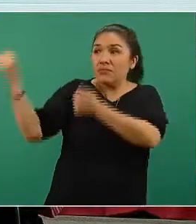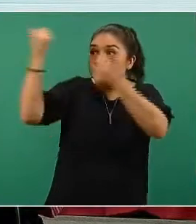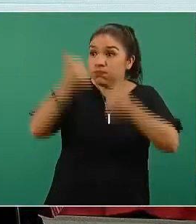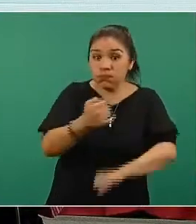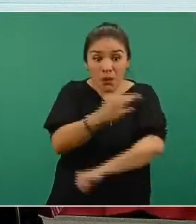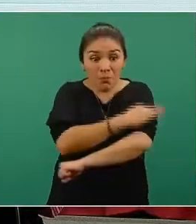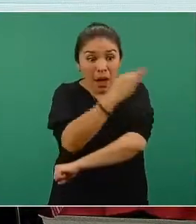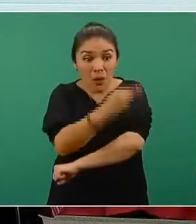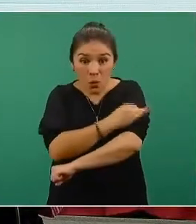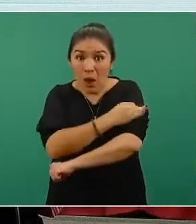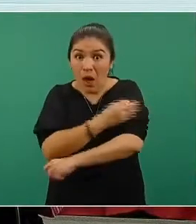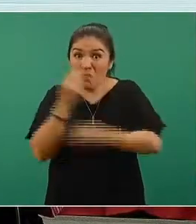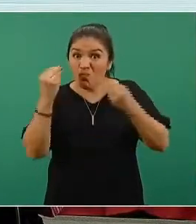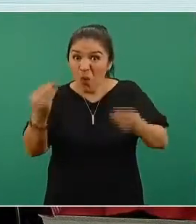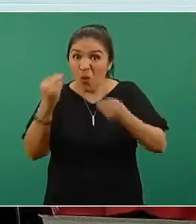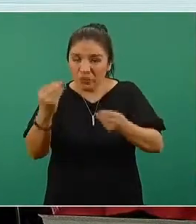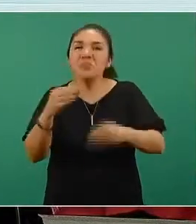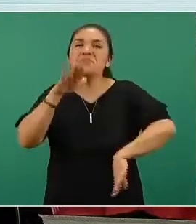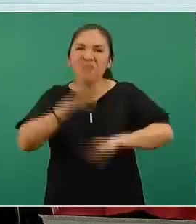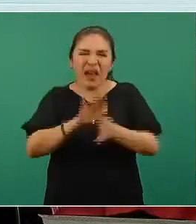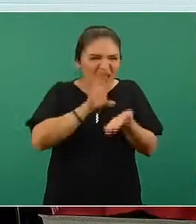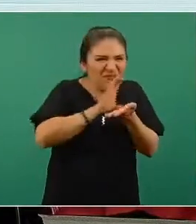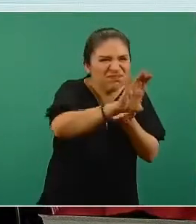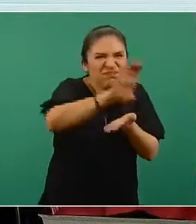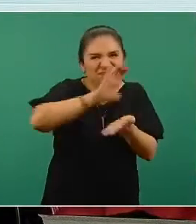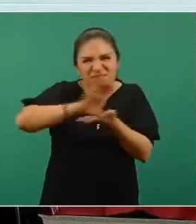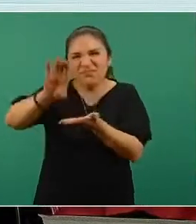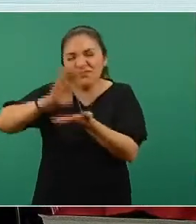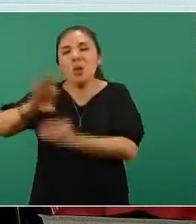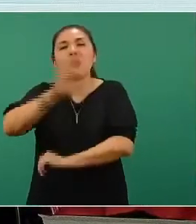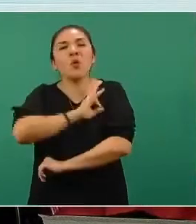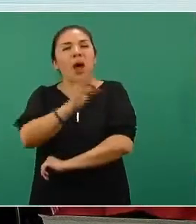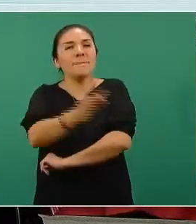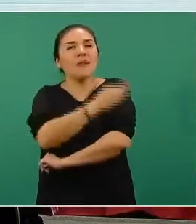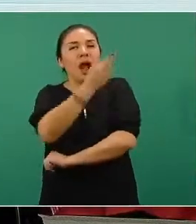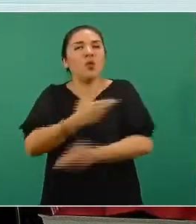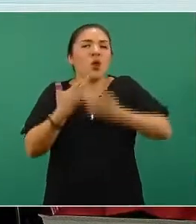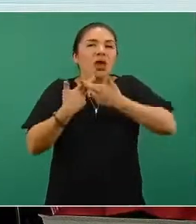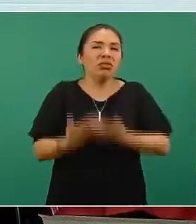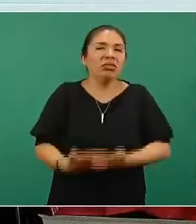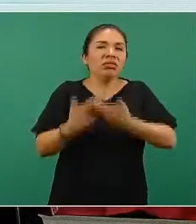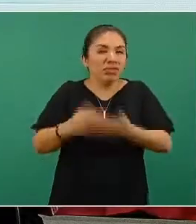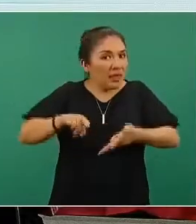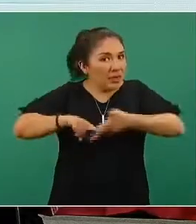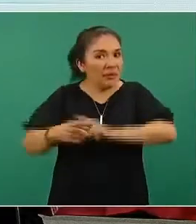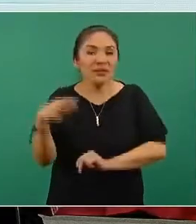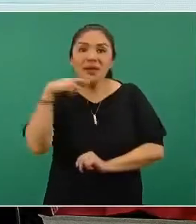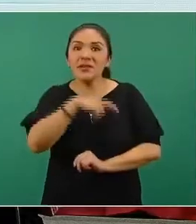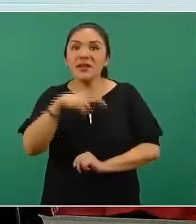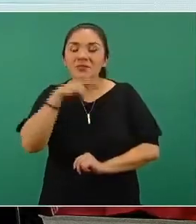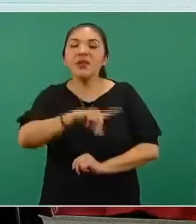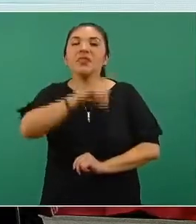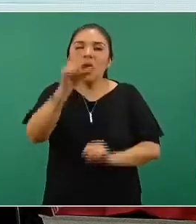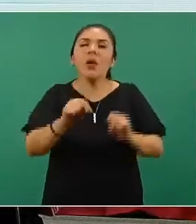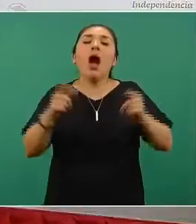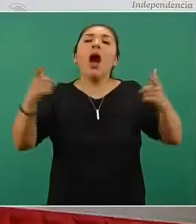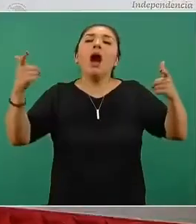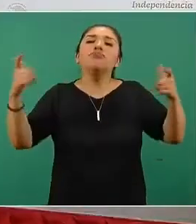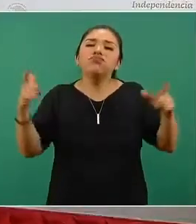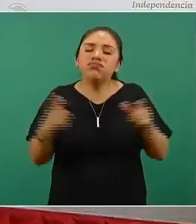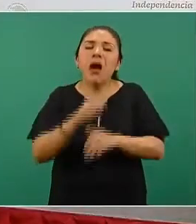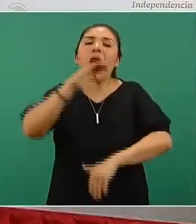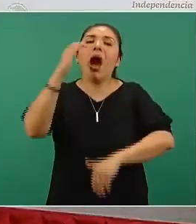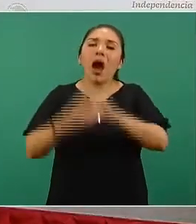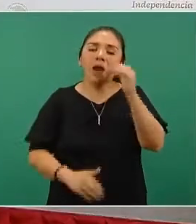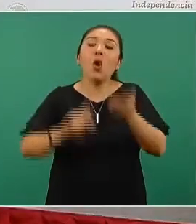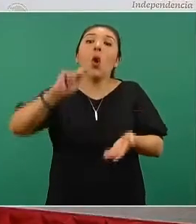vacunas importante, se activan las brigadas de vacunación, se inicia rápidamente y después pues va descendiendo